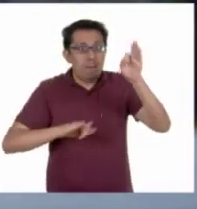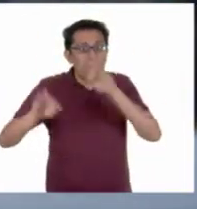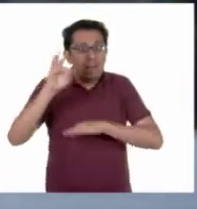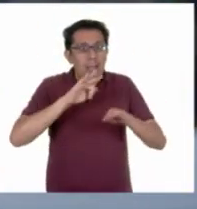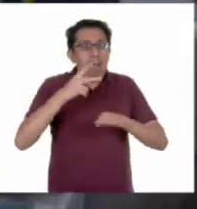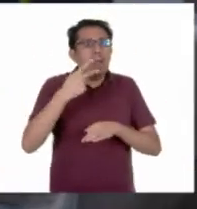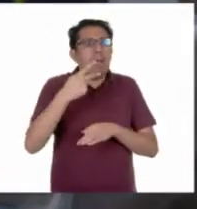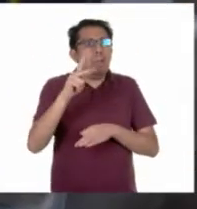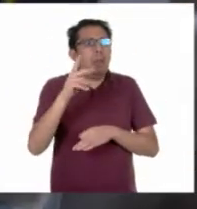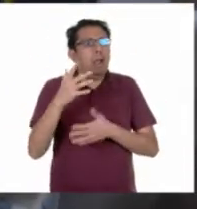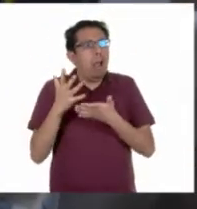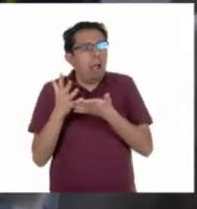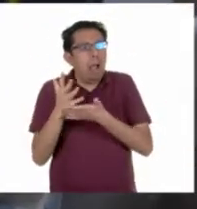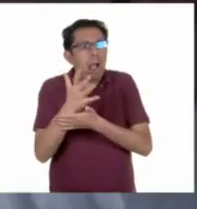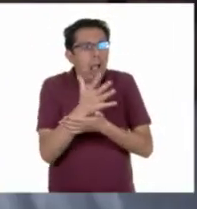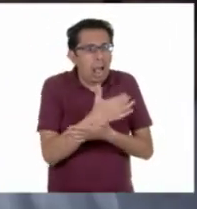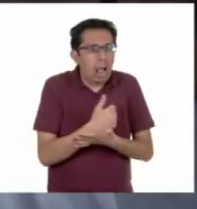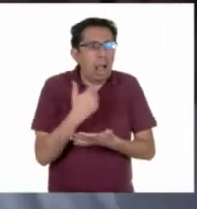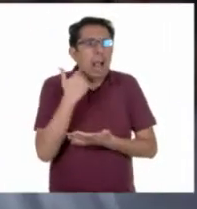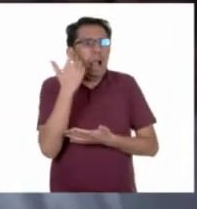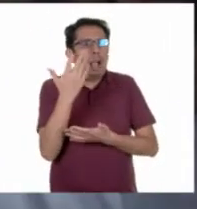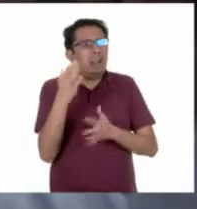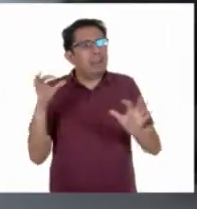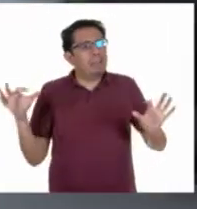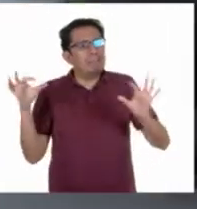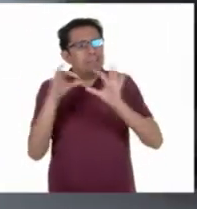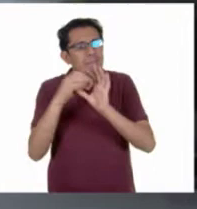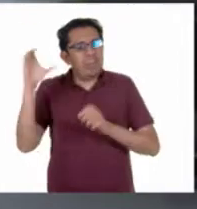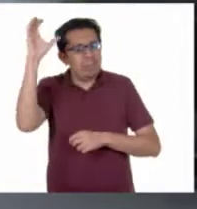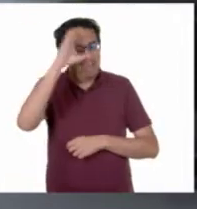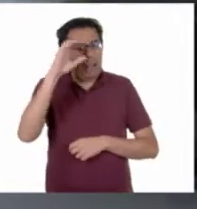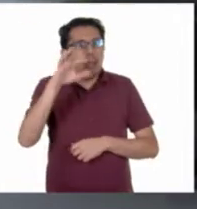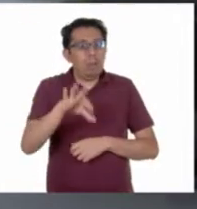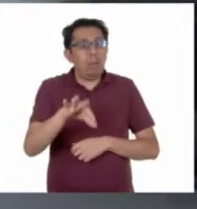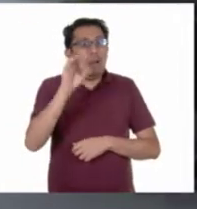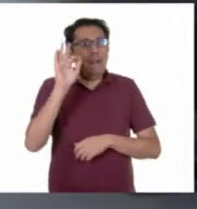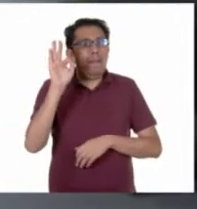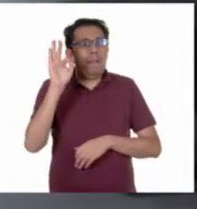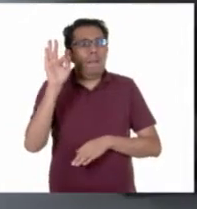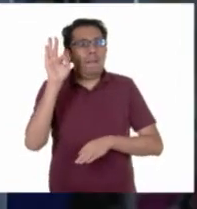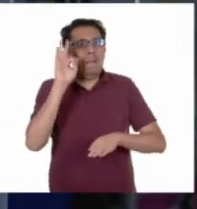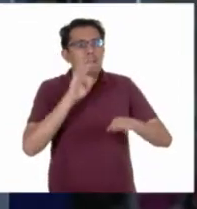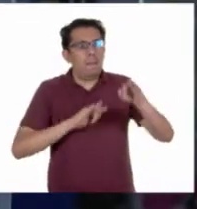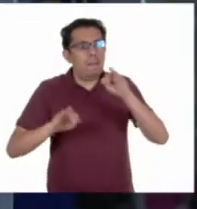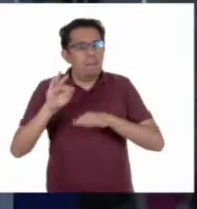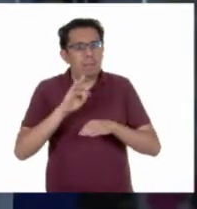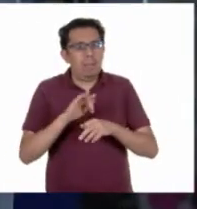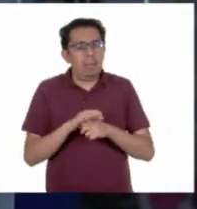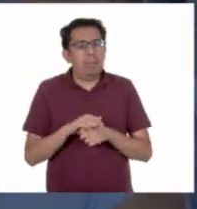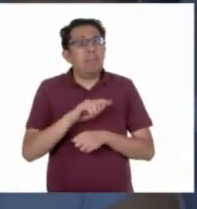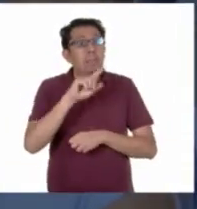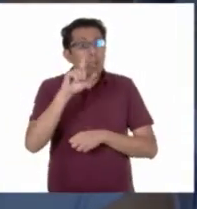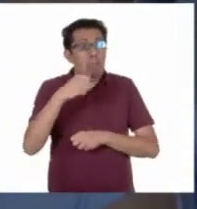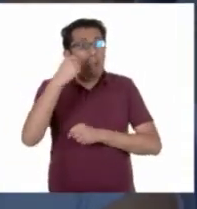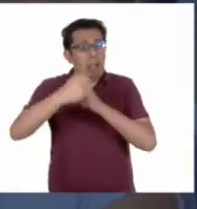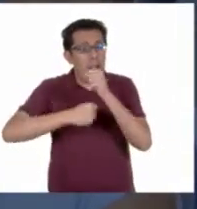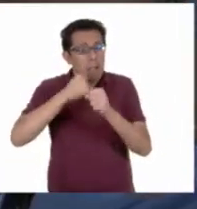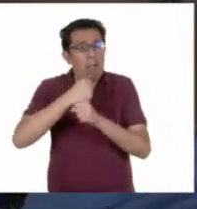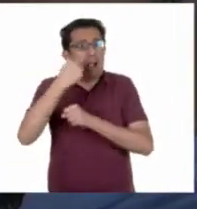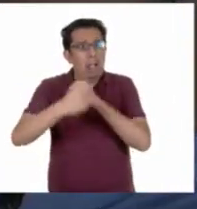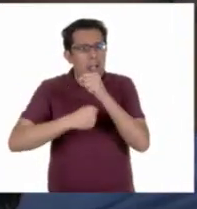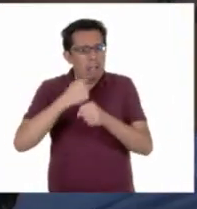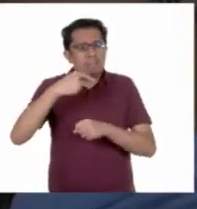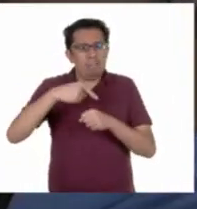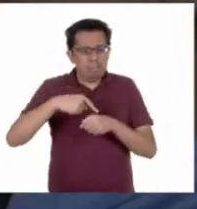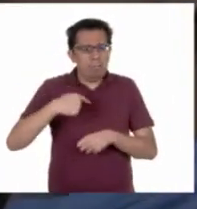mis ganas de conectar con el lado humano de la ciencia lo que me llevó a estudiar física médica. Después de muchos años,